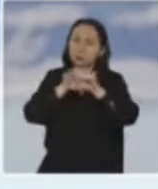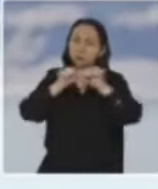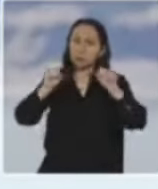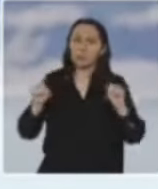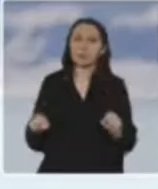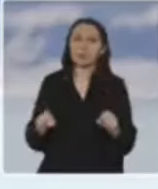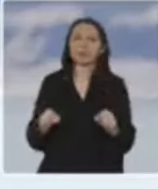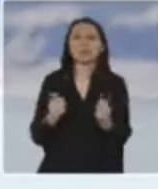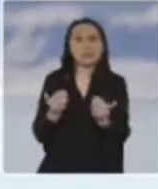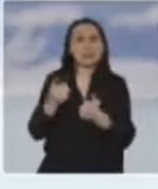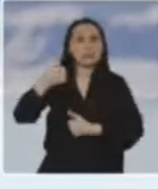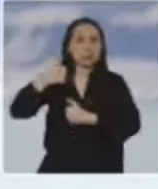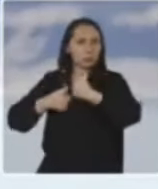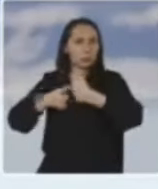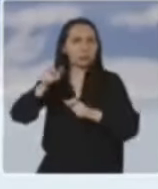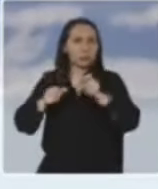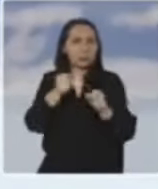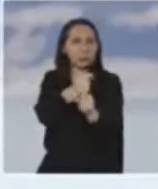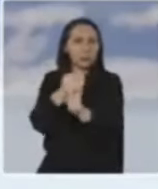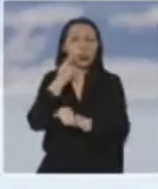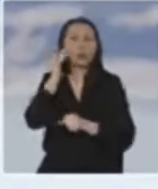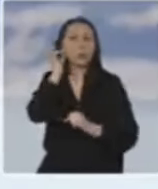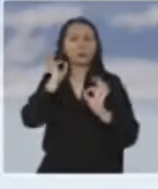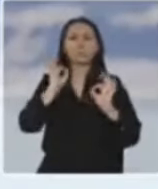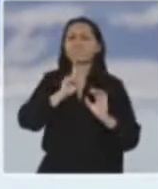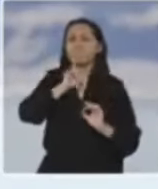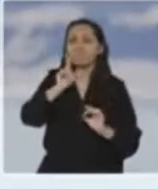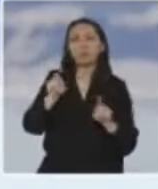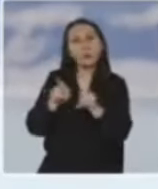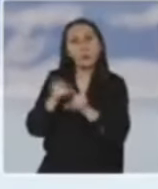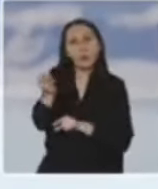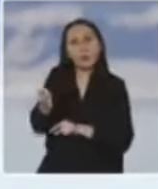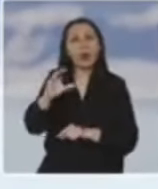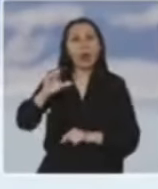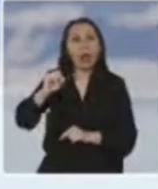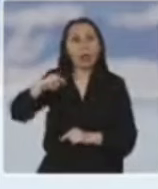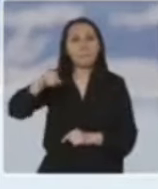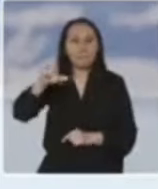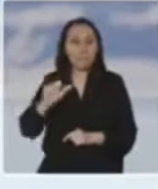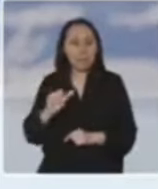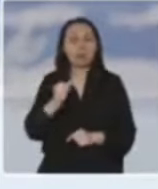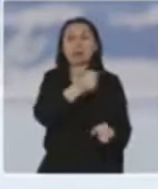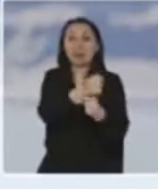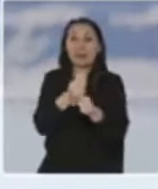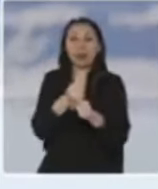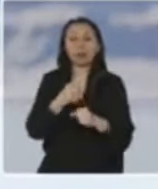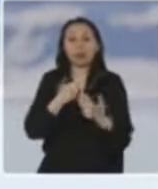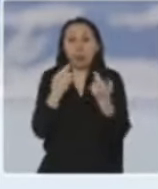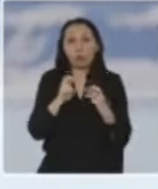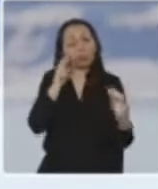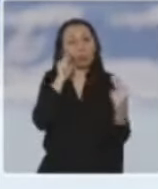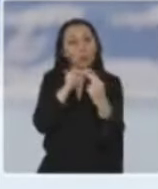compromiso que requiere profesionales y trabajadores y trabajadoras de lujo como Camila eh y como los trabajadores que he tenido la